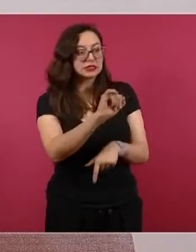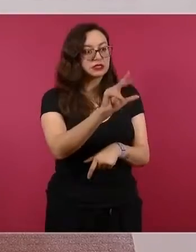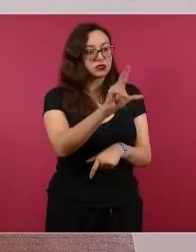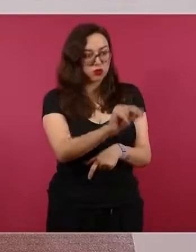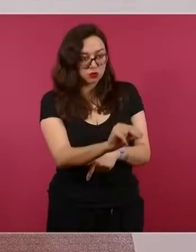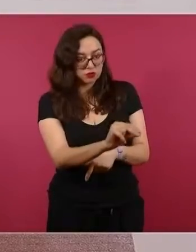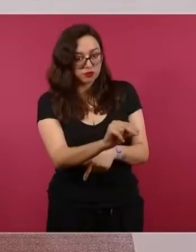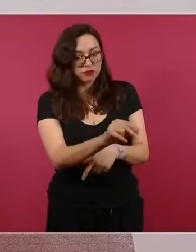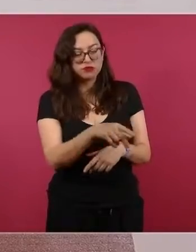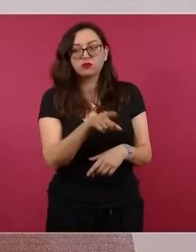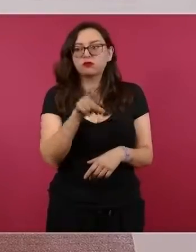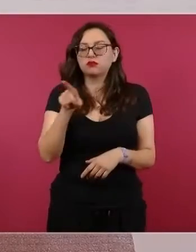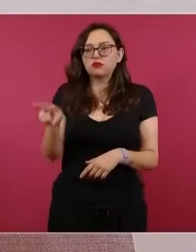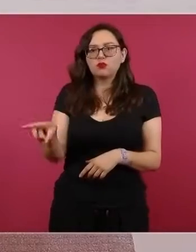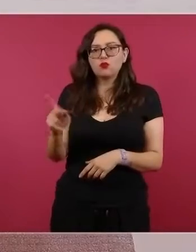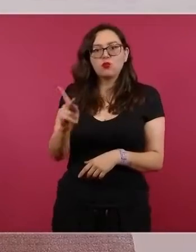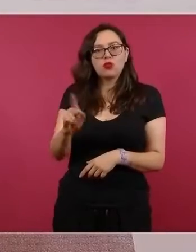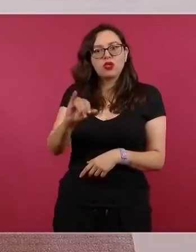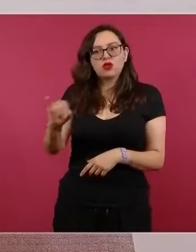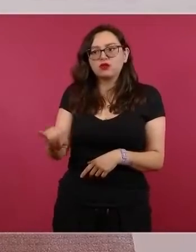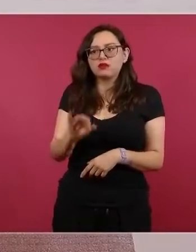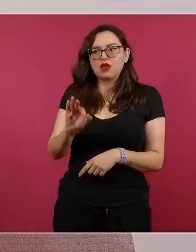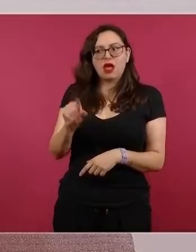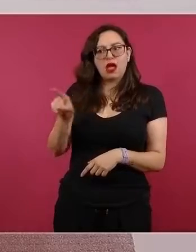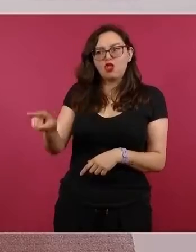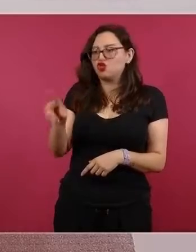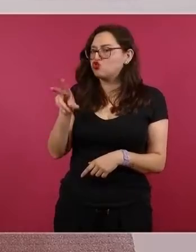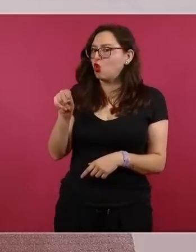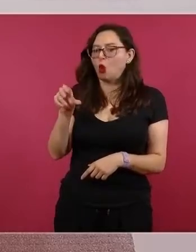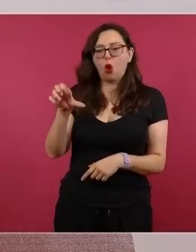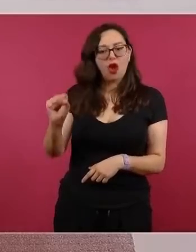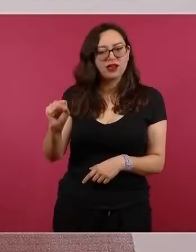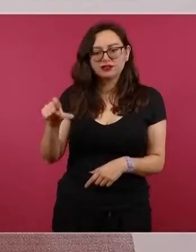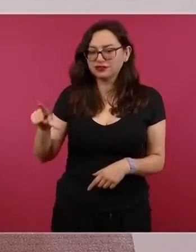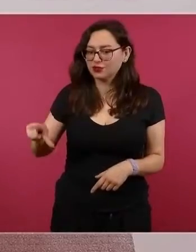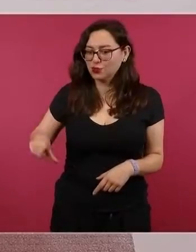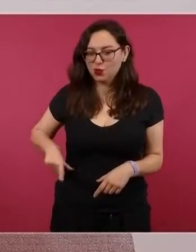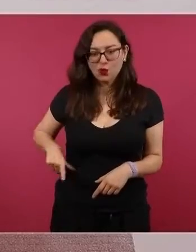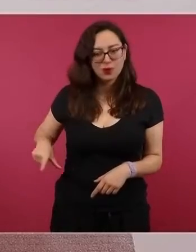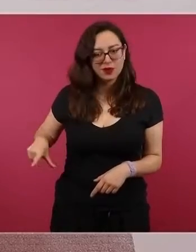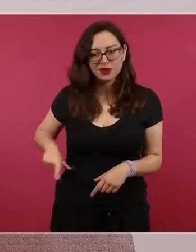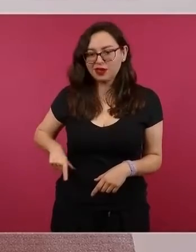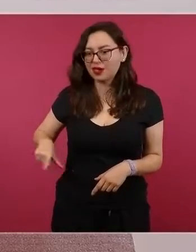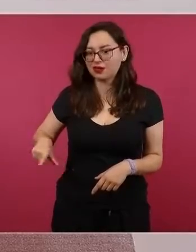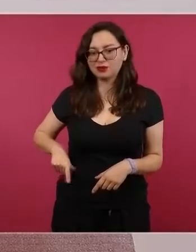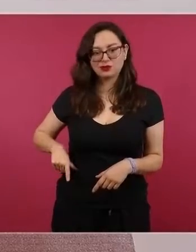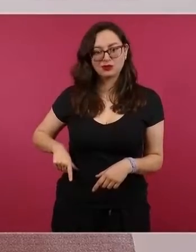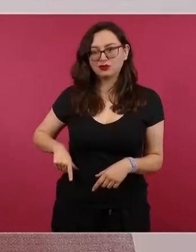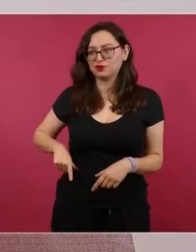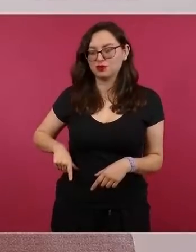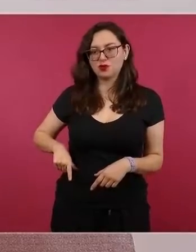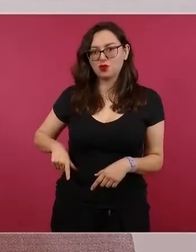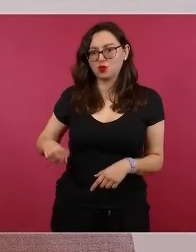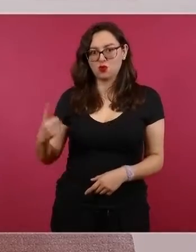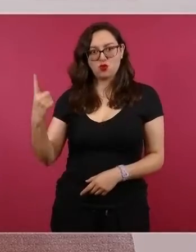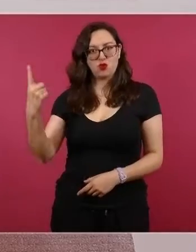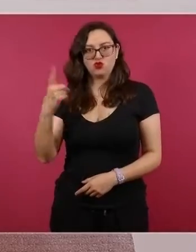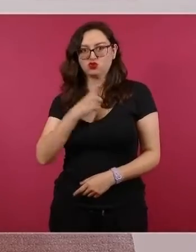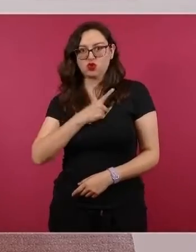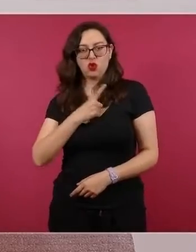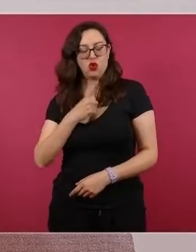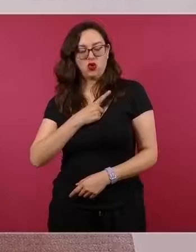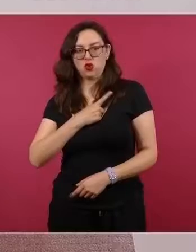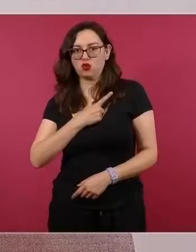Judicial asumirse como Estado mexicano, atraer el caso y resolver sin considerar a los otros poderes de la